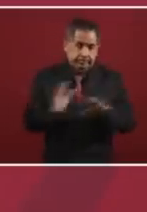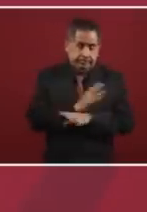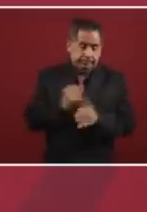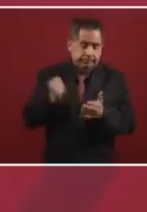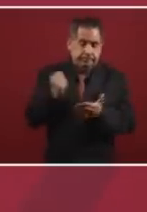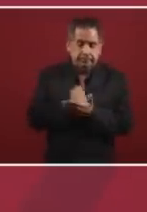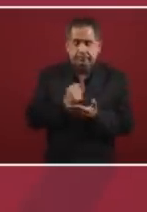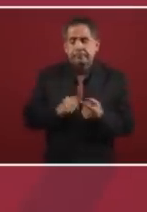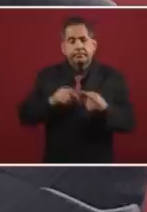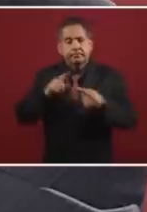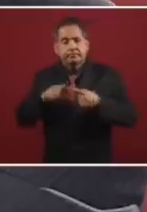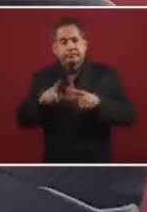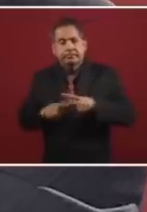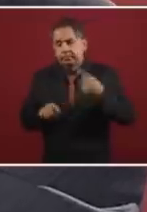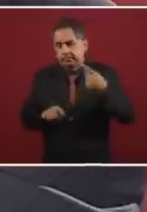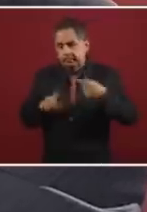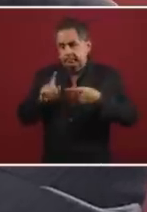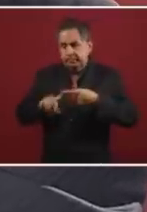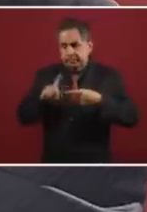una